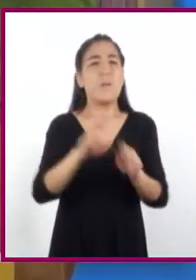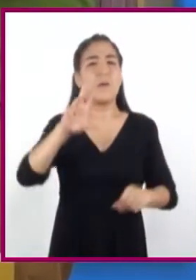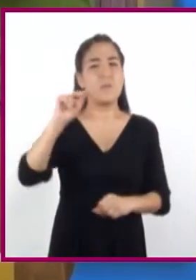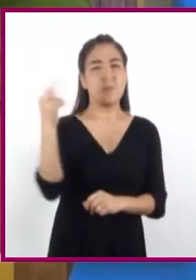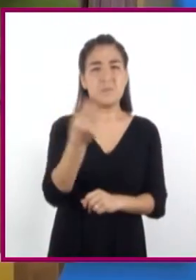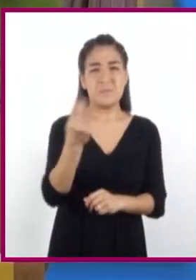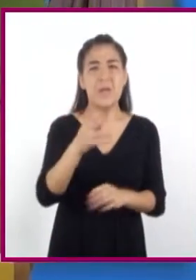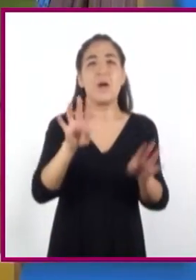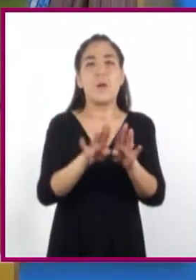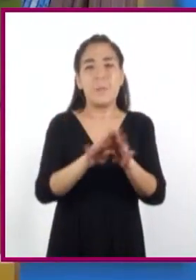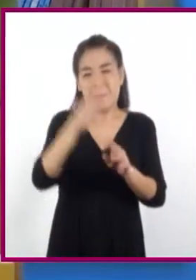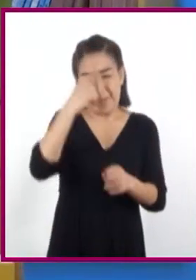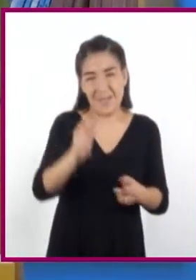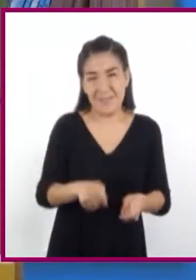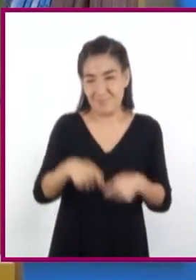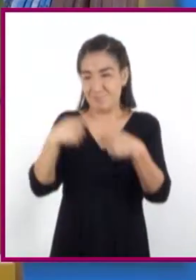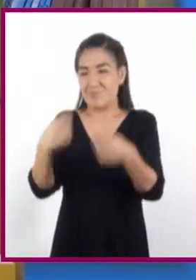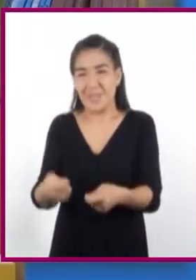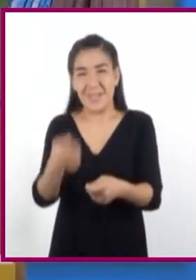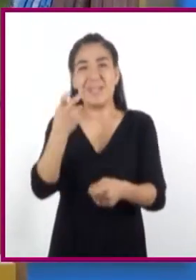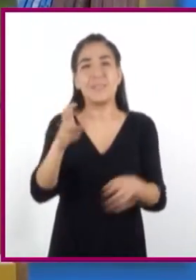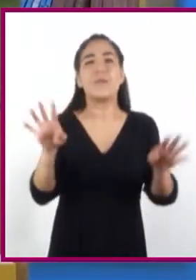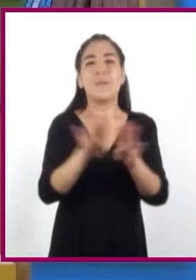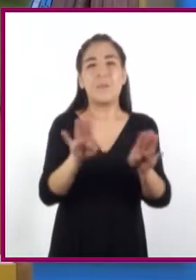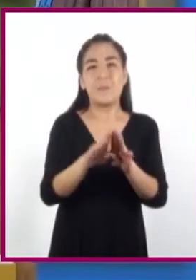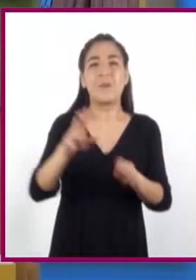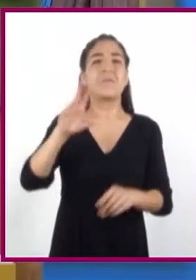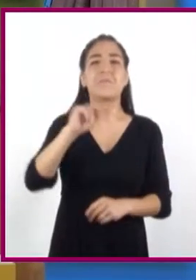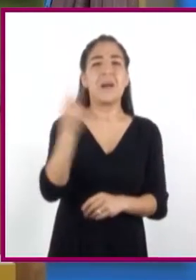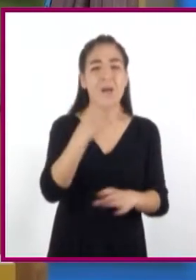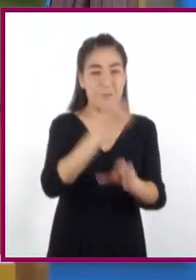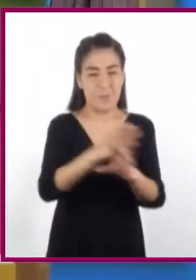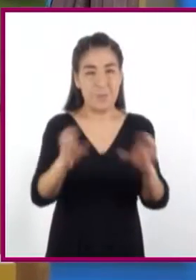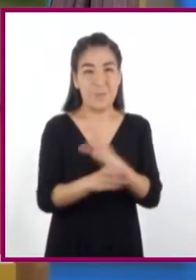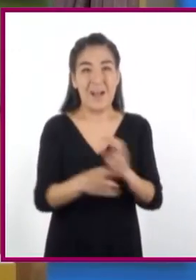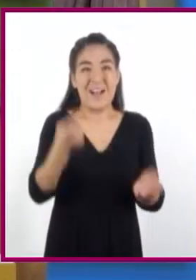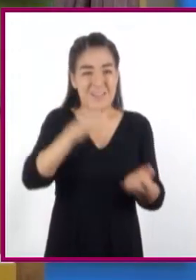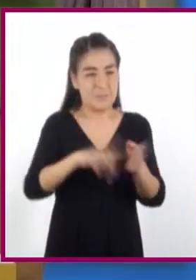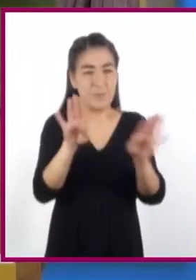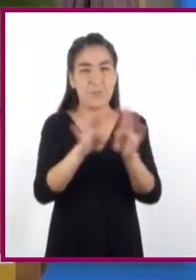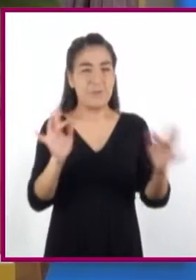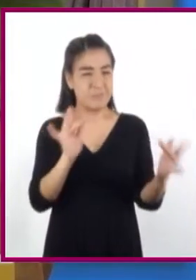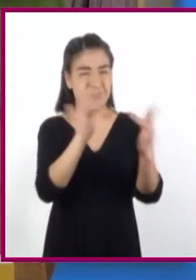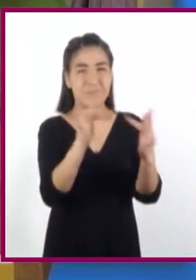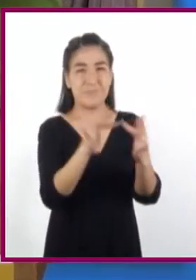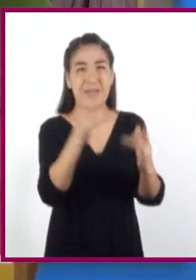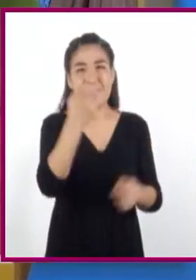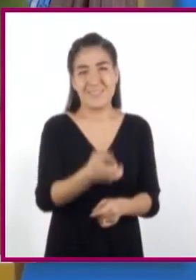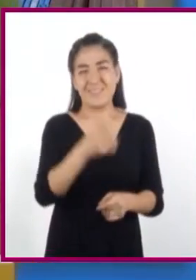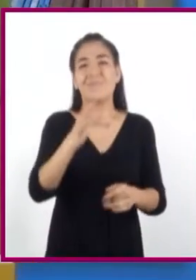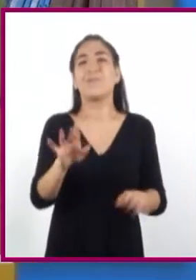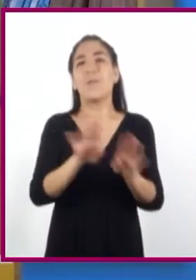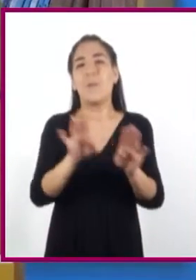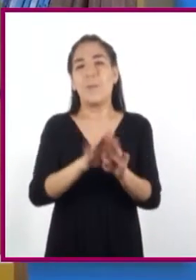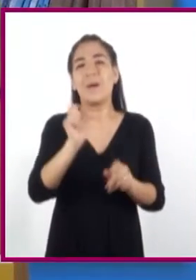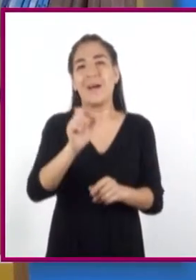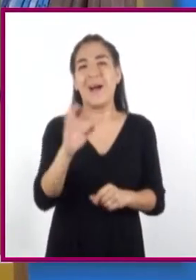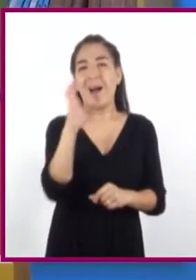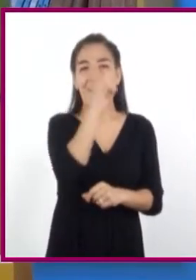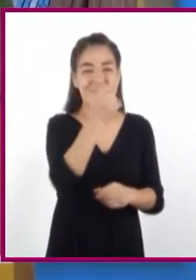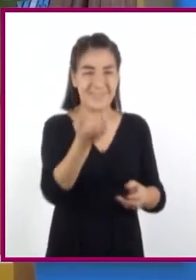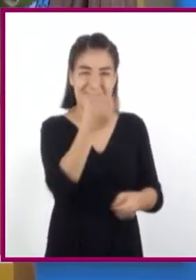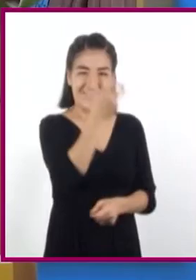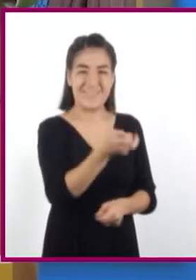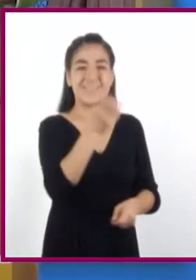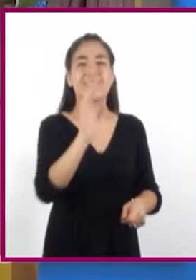medio de transmitirse, además de que no necesita que los objetos estén en contacto directo con la fuente de calor. Esa